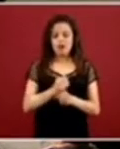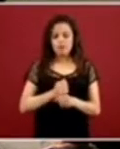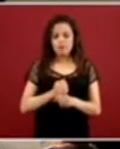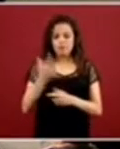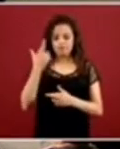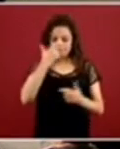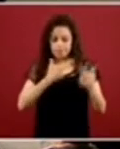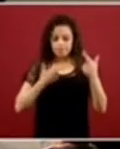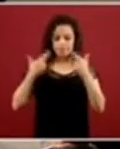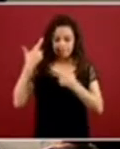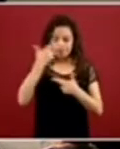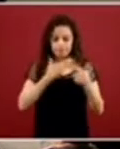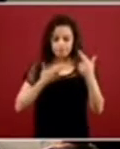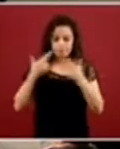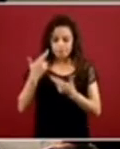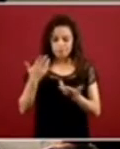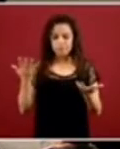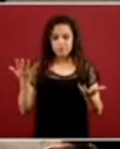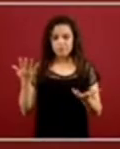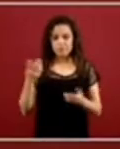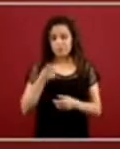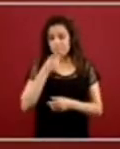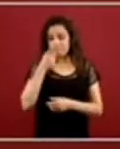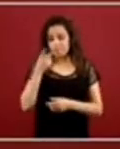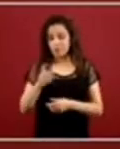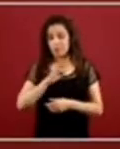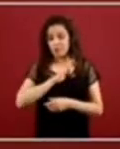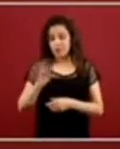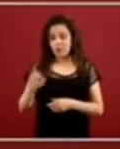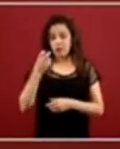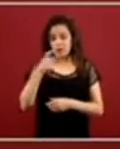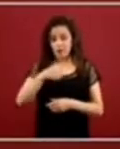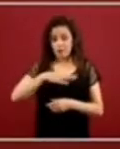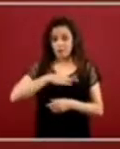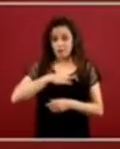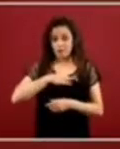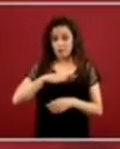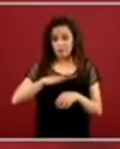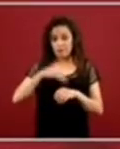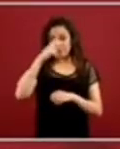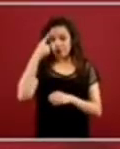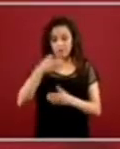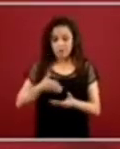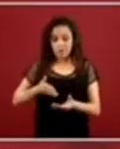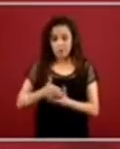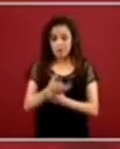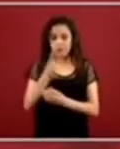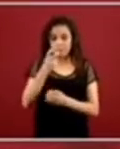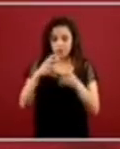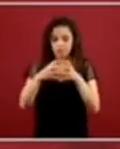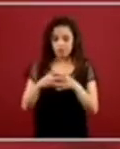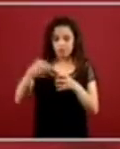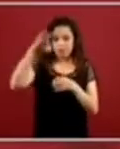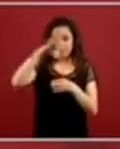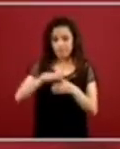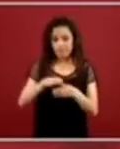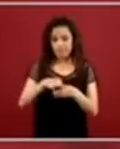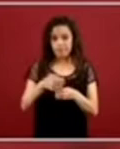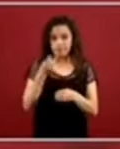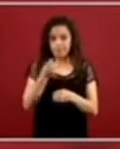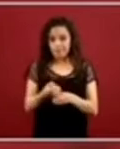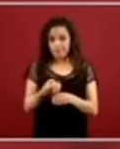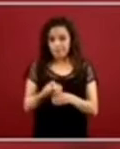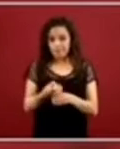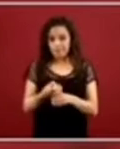sugieren que el virus puede facilitar su acceso a las células a través de este mecanismo